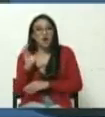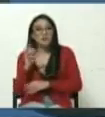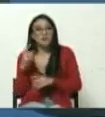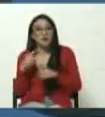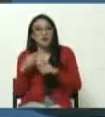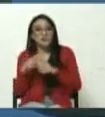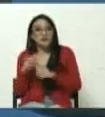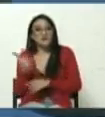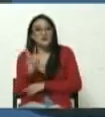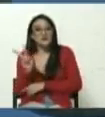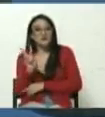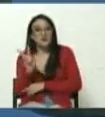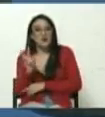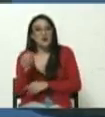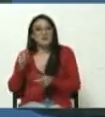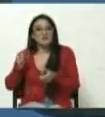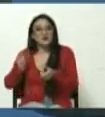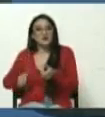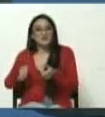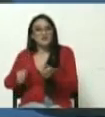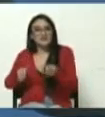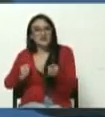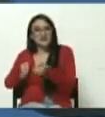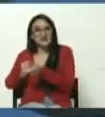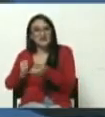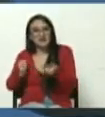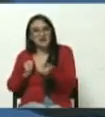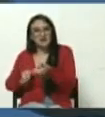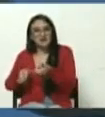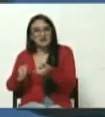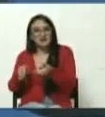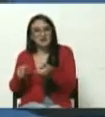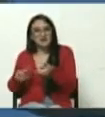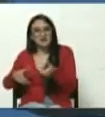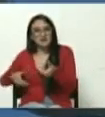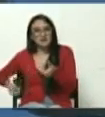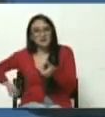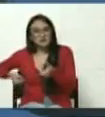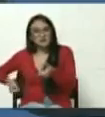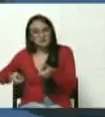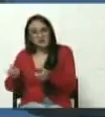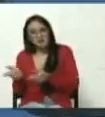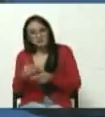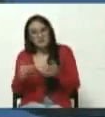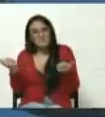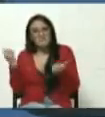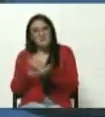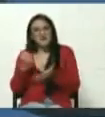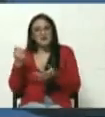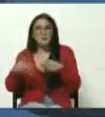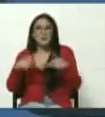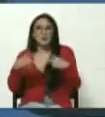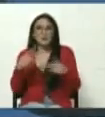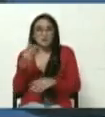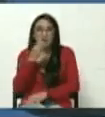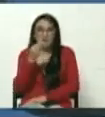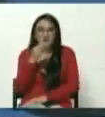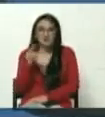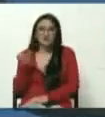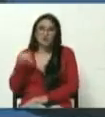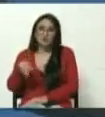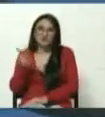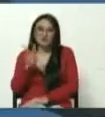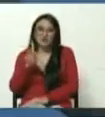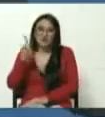colombo-venezolano de los fertilizantes necesarios e impactar favorablemente en la producción de los alimentos, tanto en